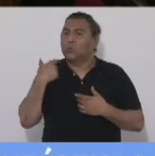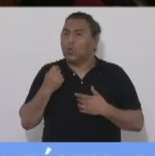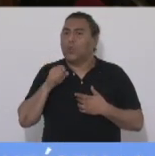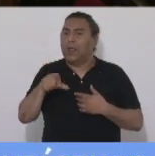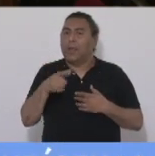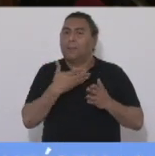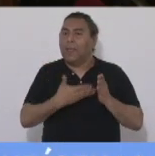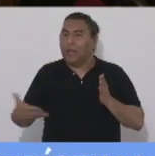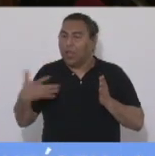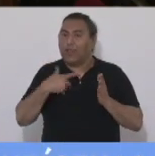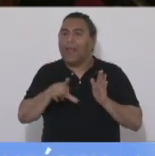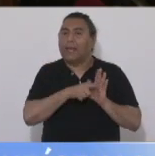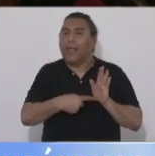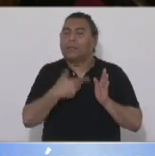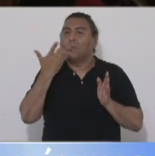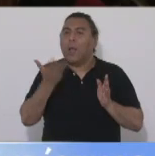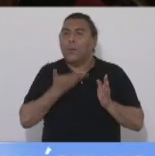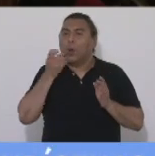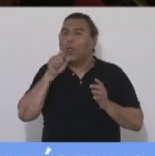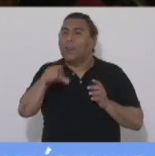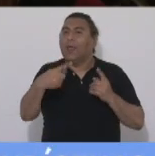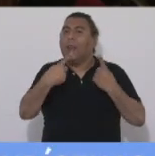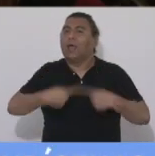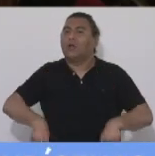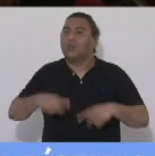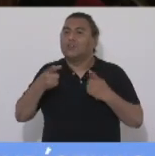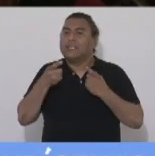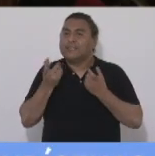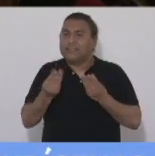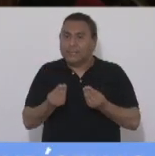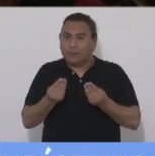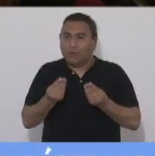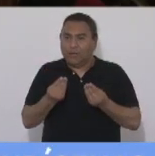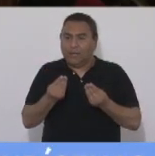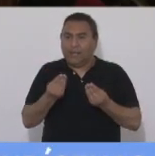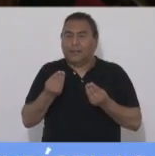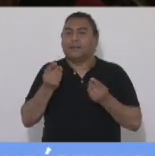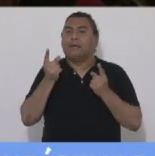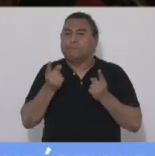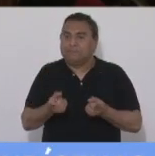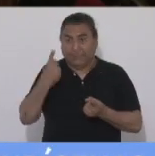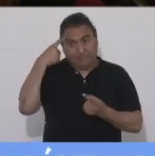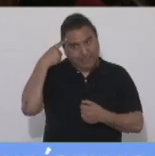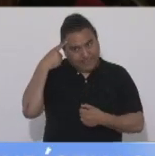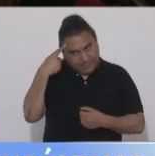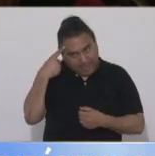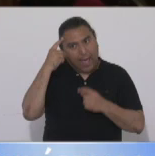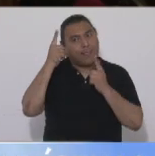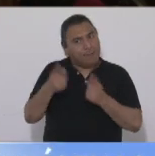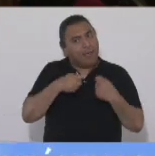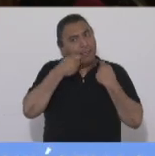hizo referencia a la necesidad de la reconsideración